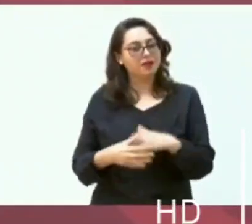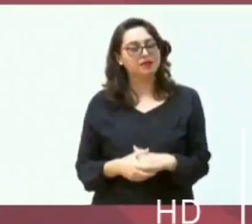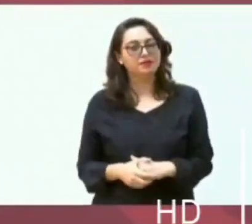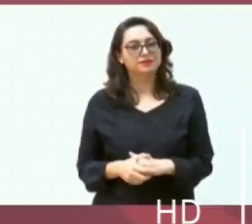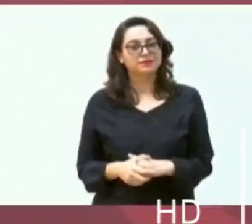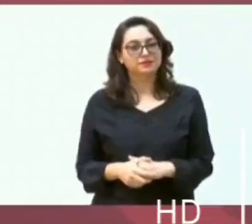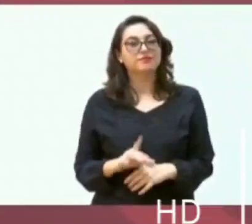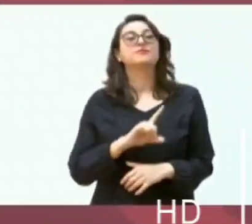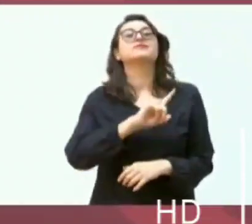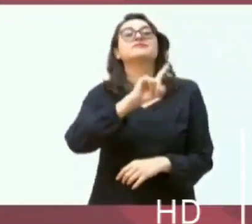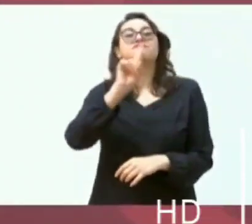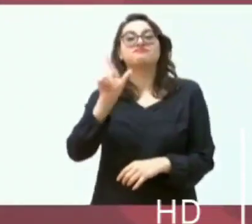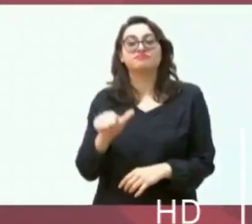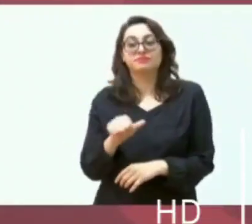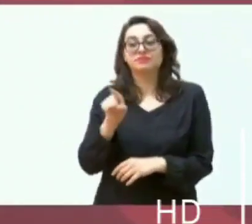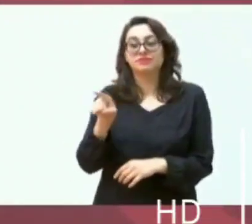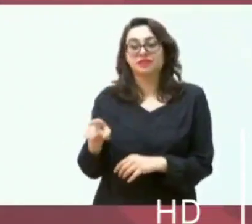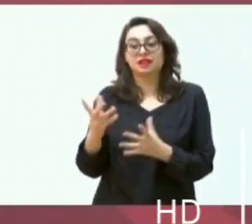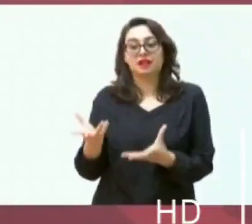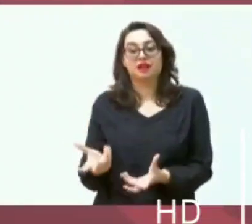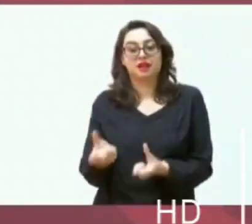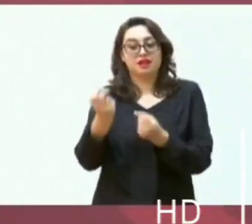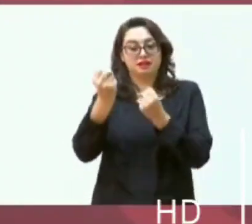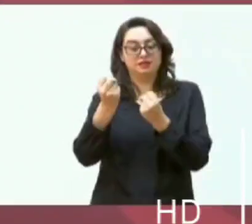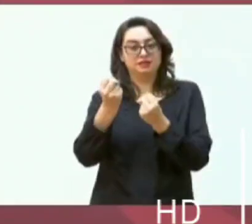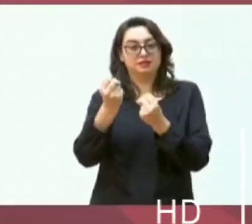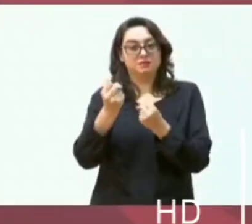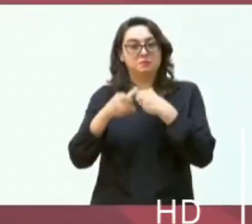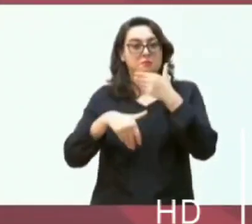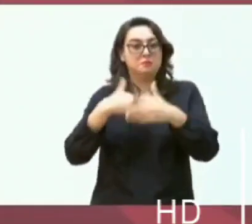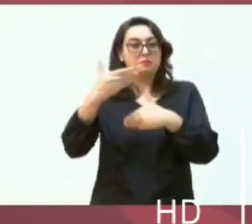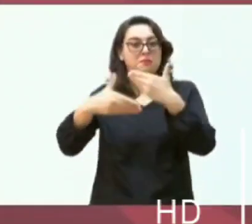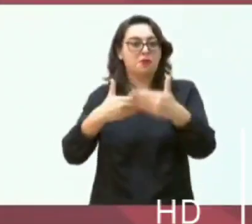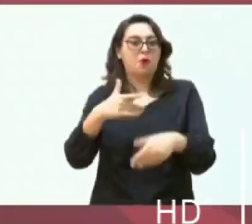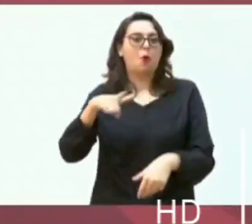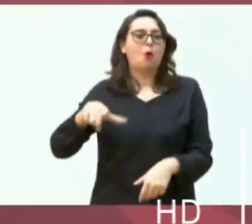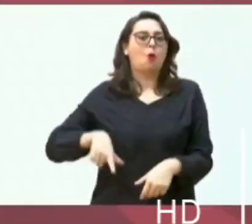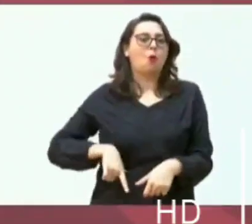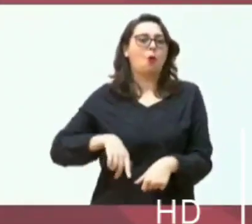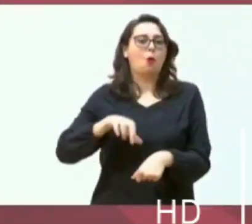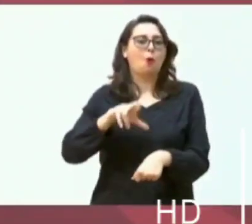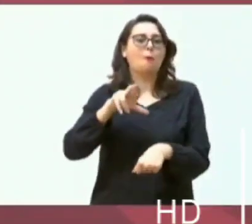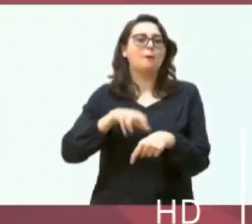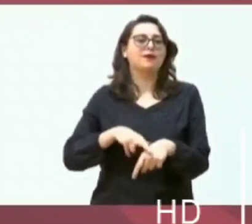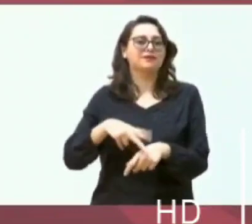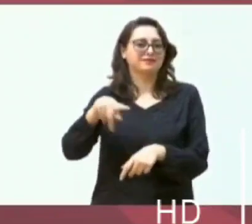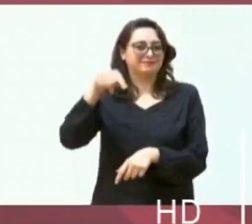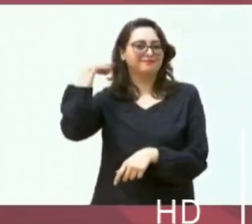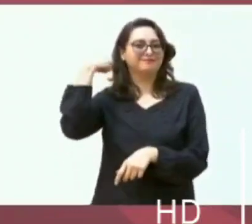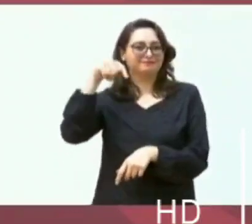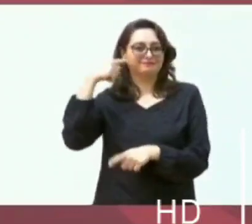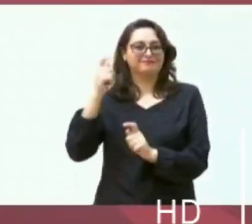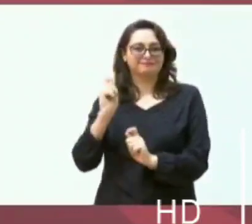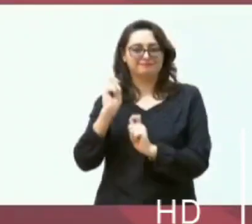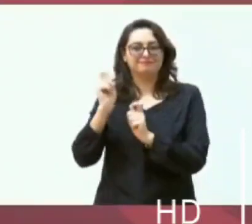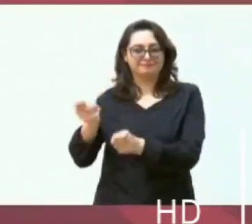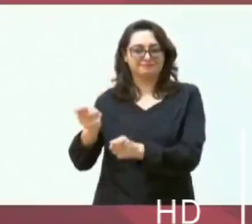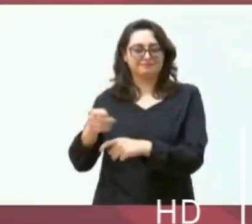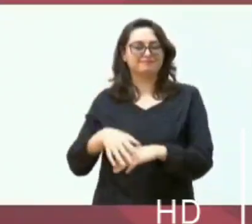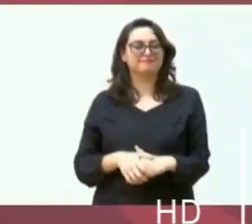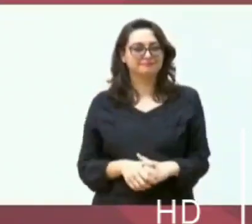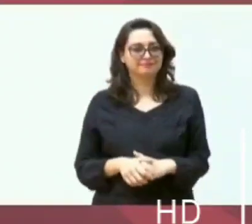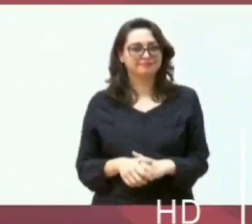fue gobernador de Tabasco en los años 50. Y gracias a él